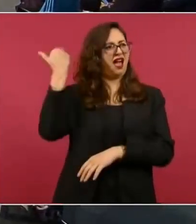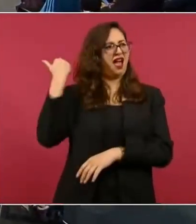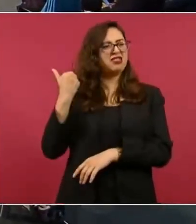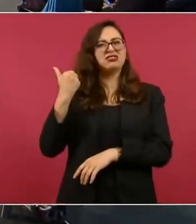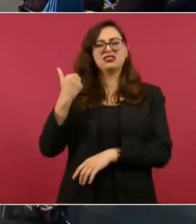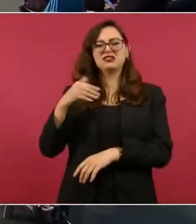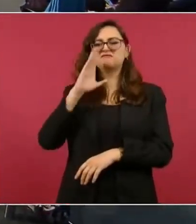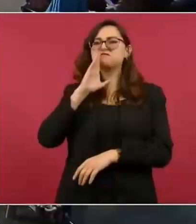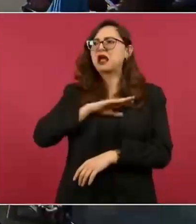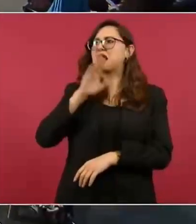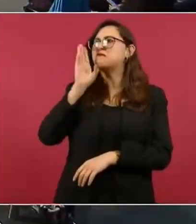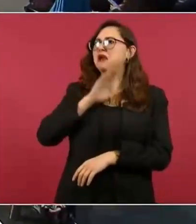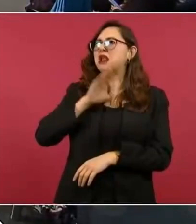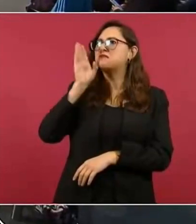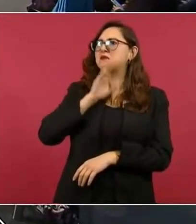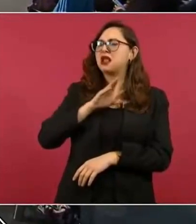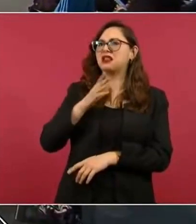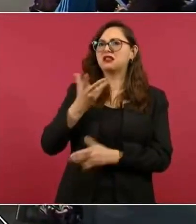¿No tienes esa foto,